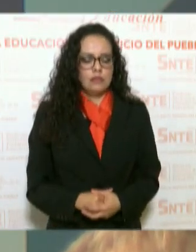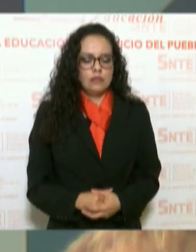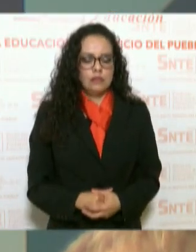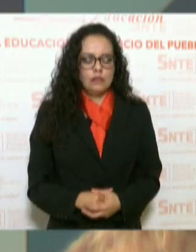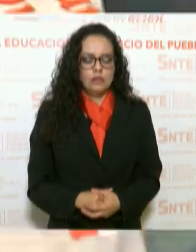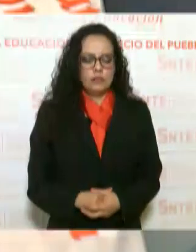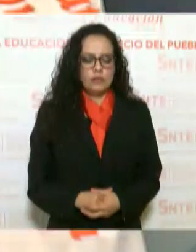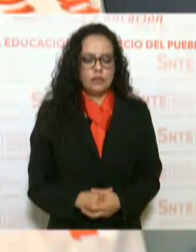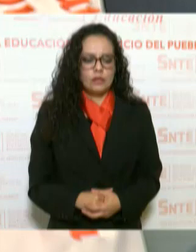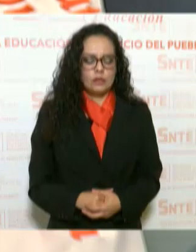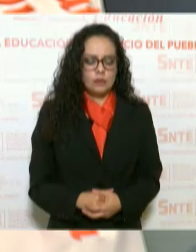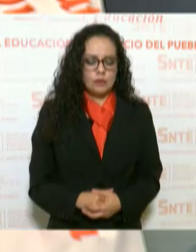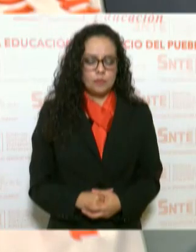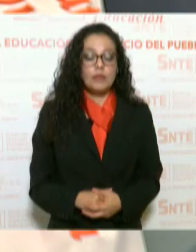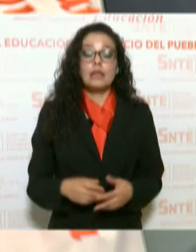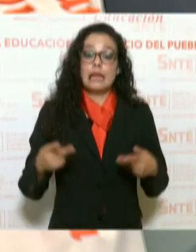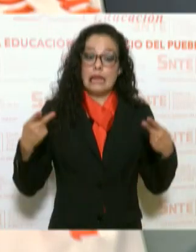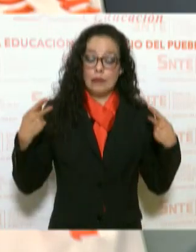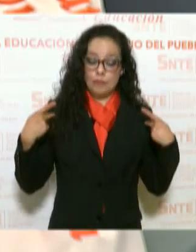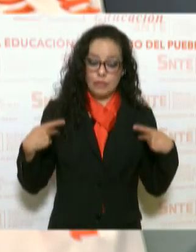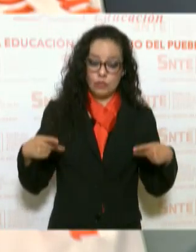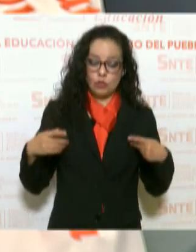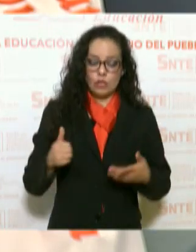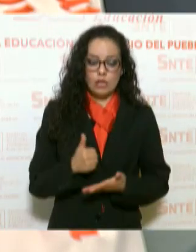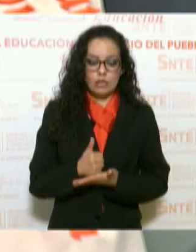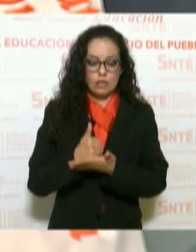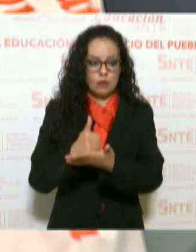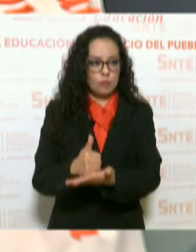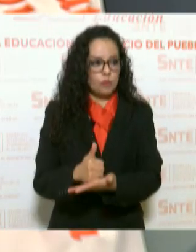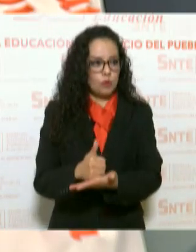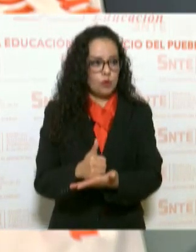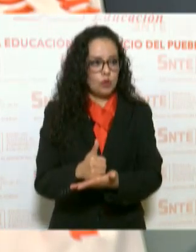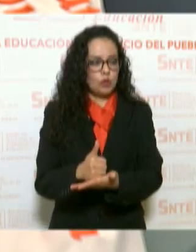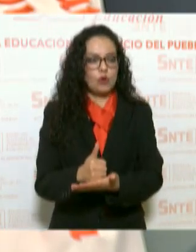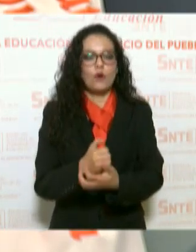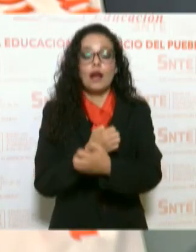El personal de apoyo y asistencia a la